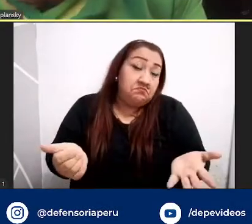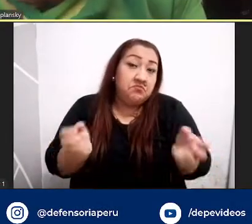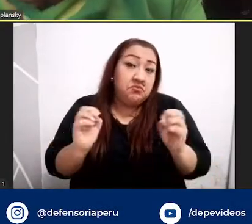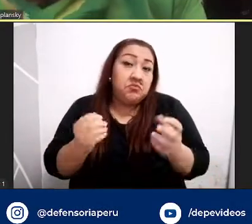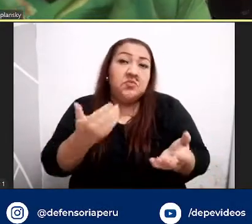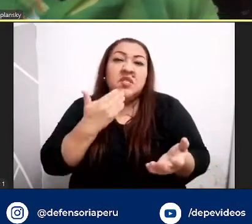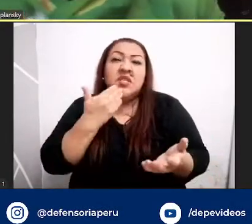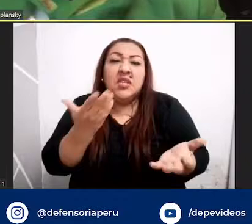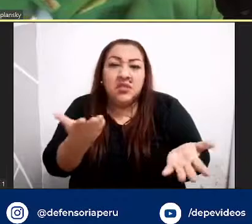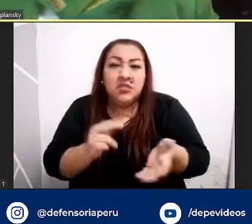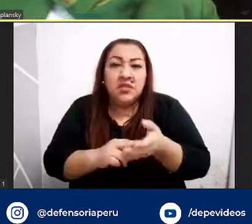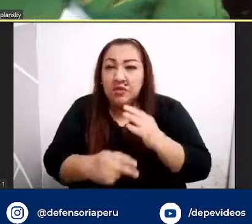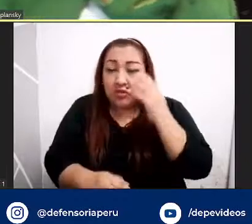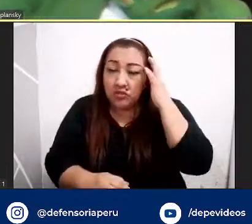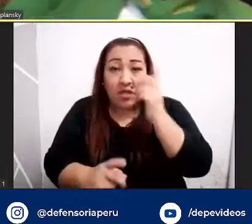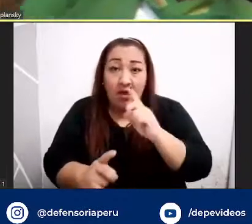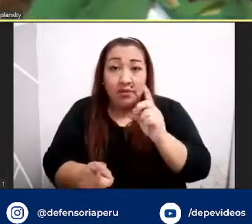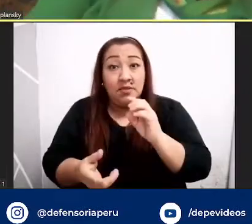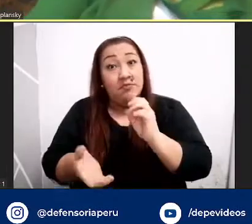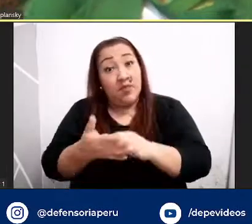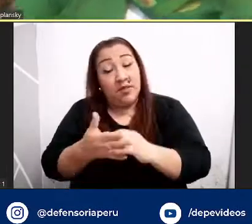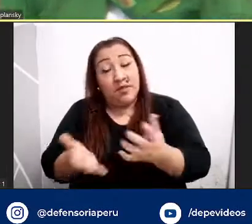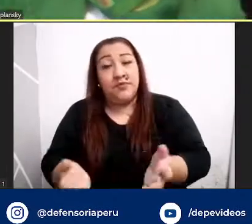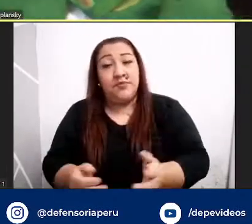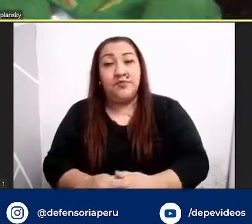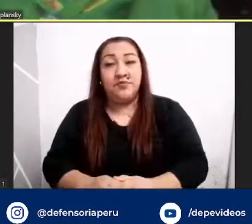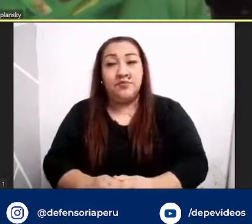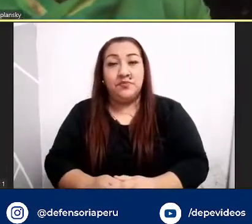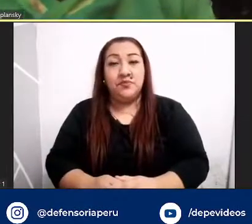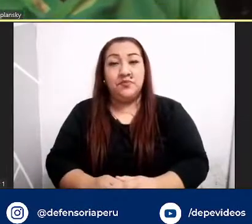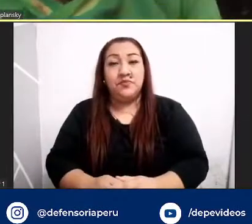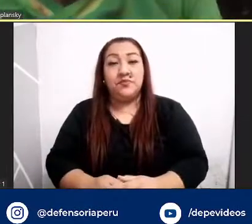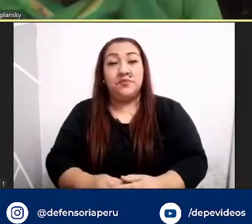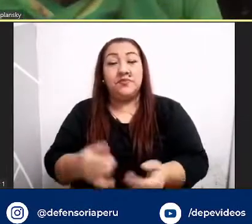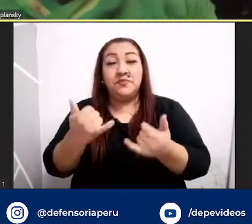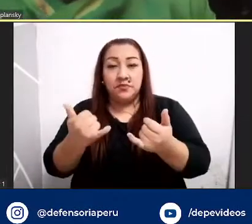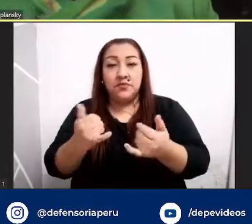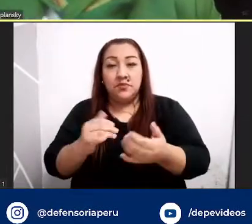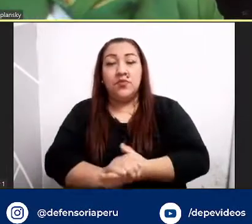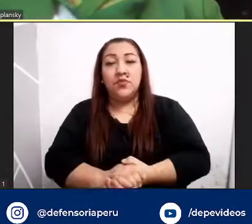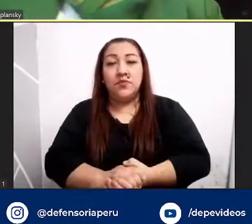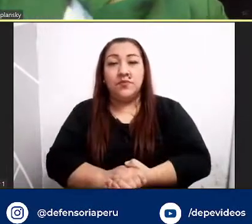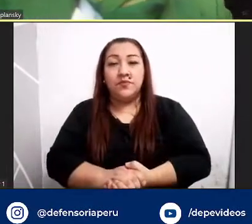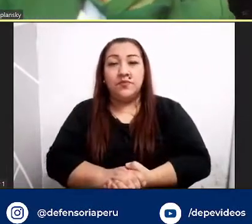Guzmán, que dicho sea de paso, nos ha venido de alguna manera